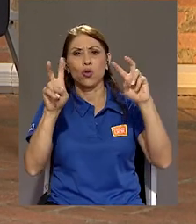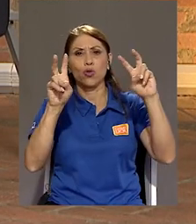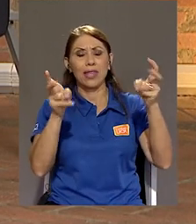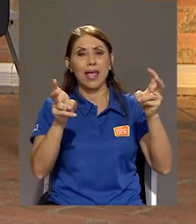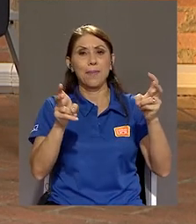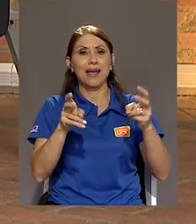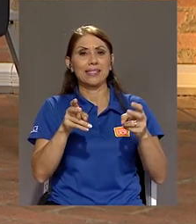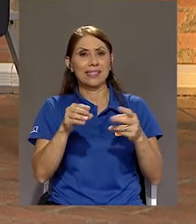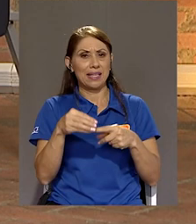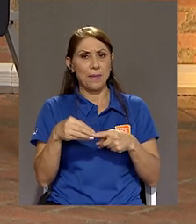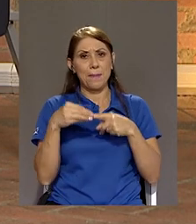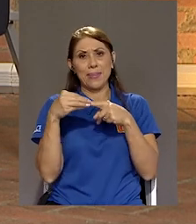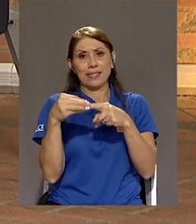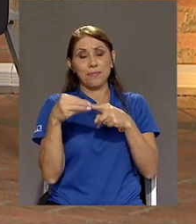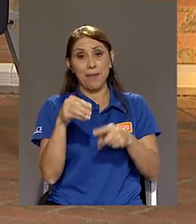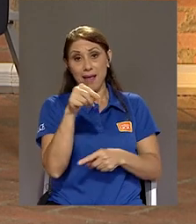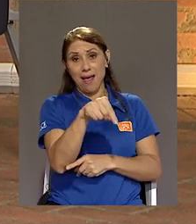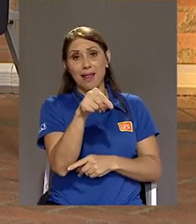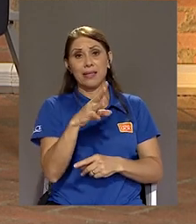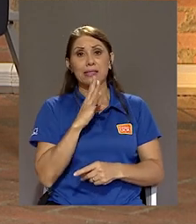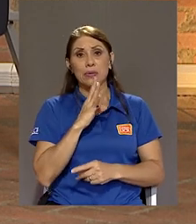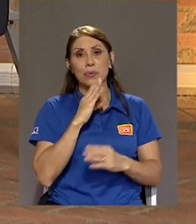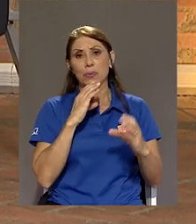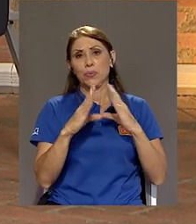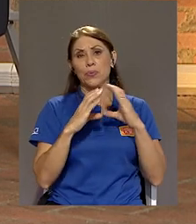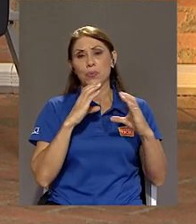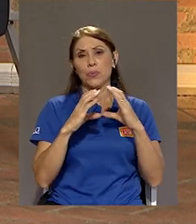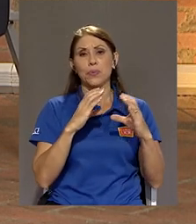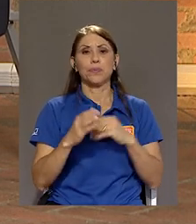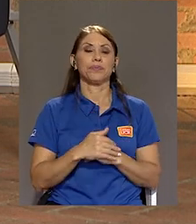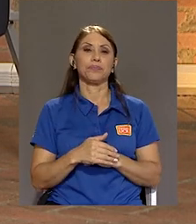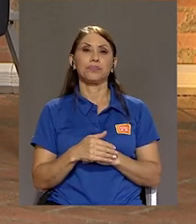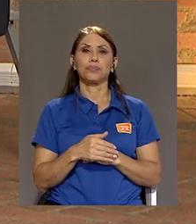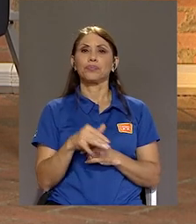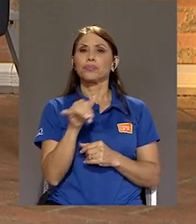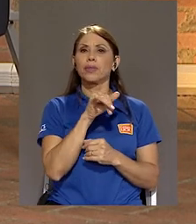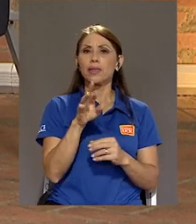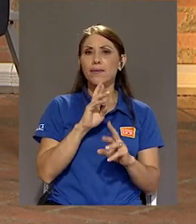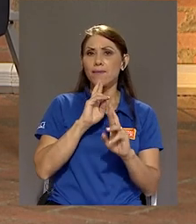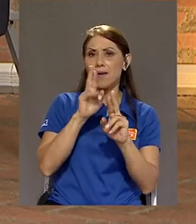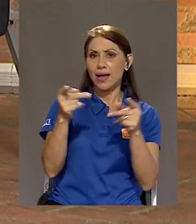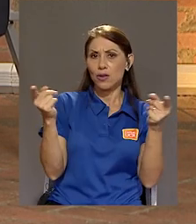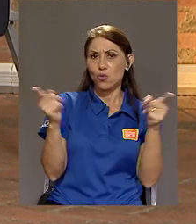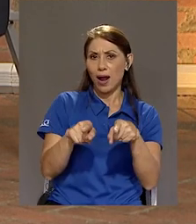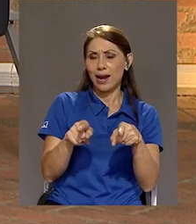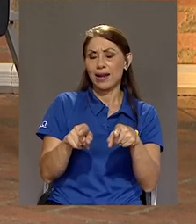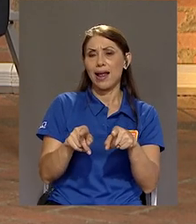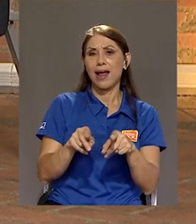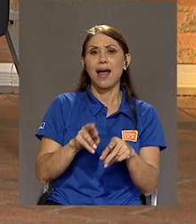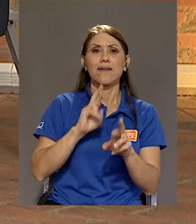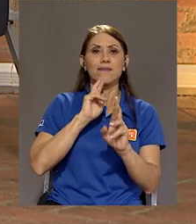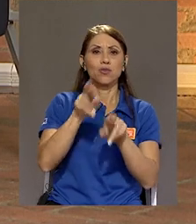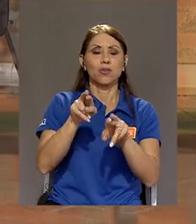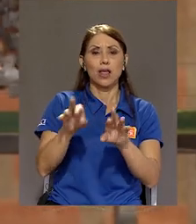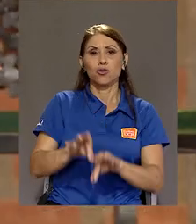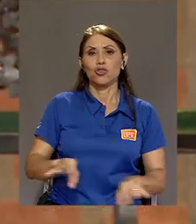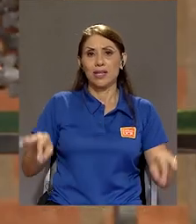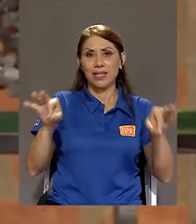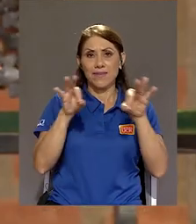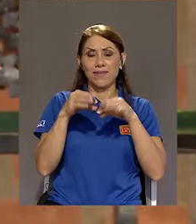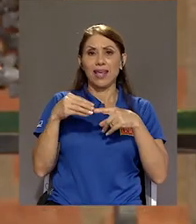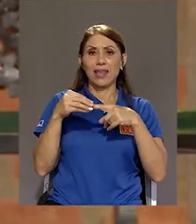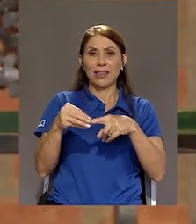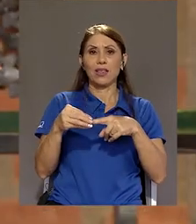temas que le parece que son centrales y que van a dar lugar a aspectos significativos de